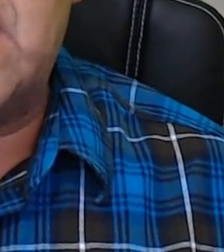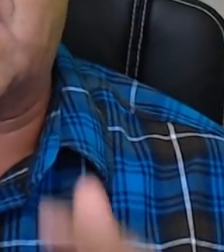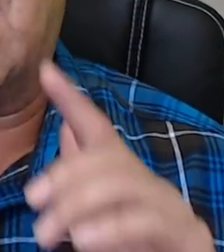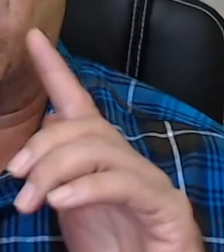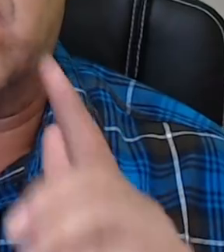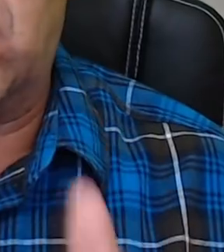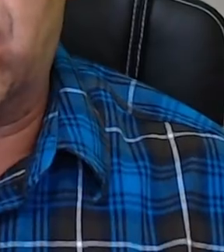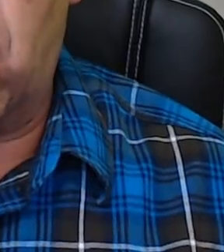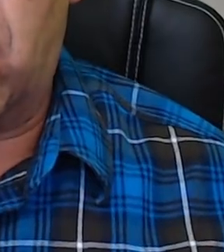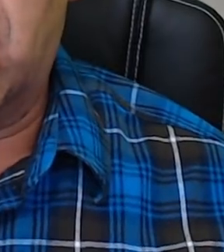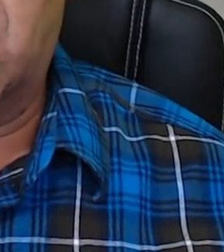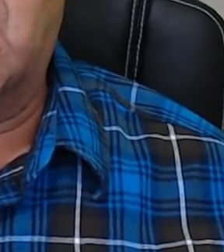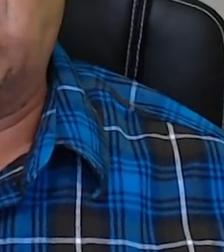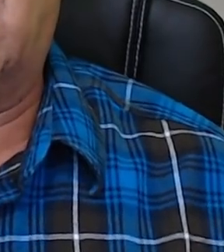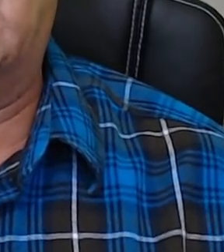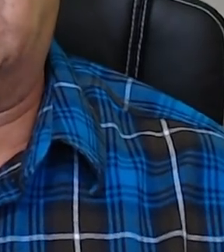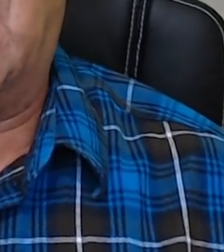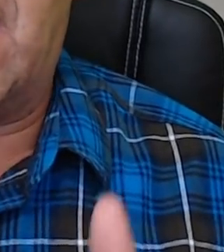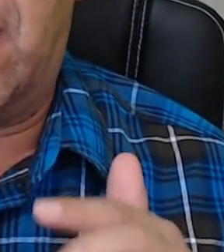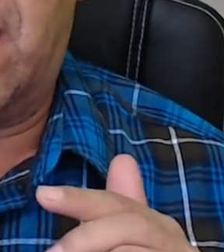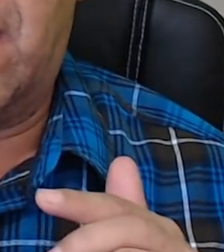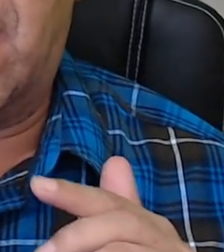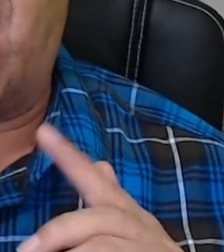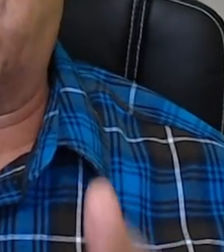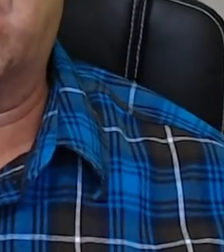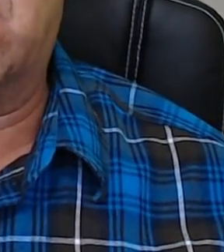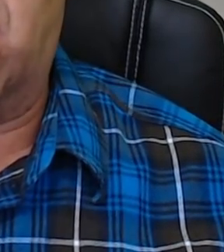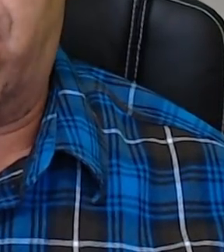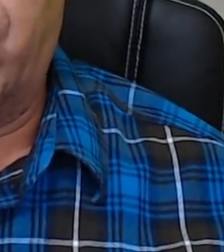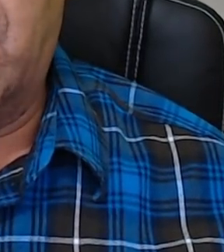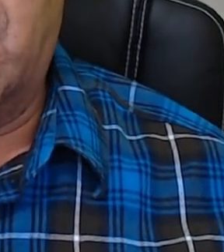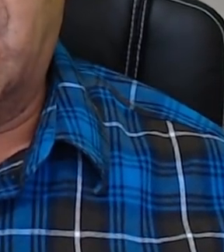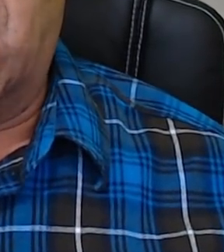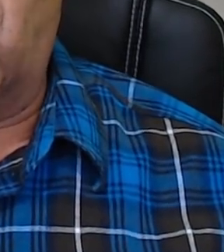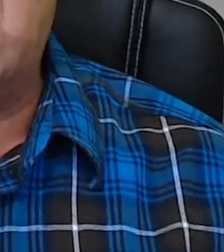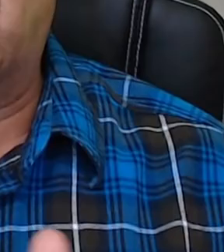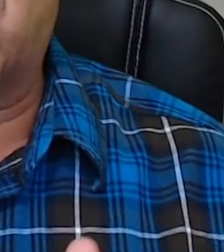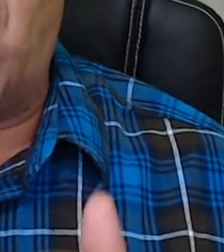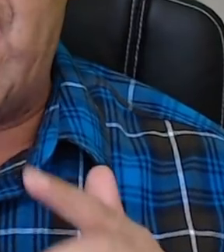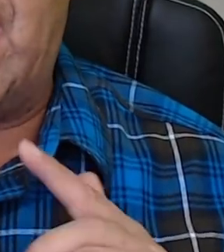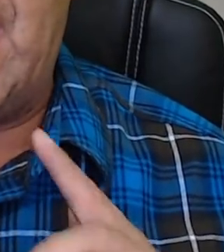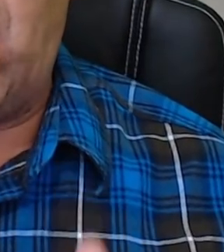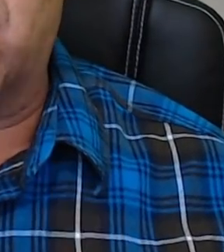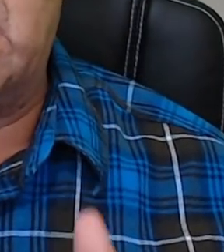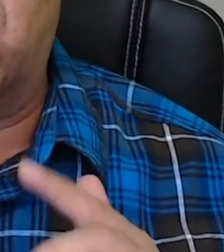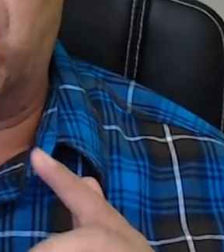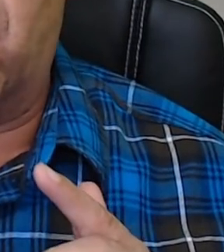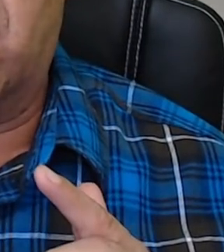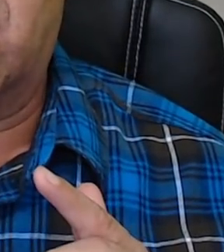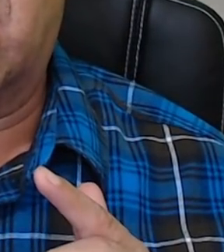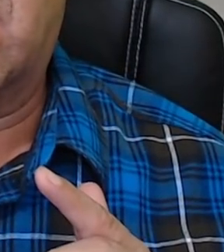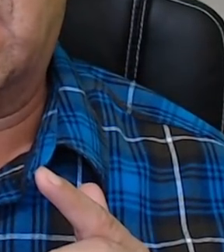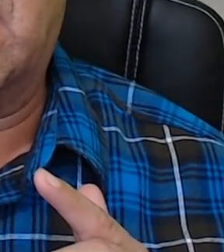ya está en la Constitución y lo quiere tirar la oposición. No les gustó nada que en la